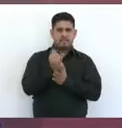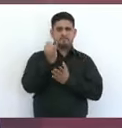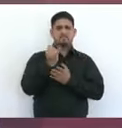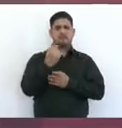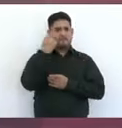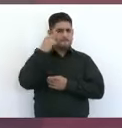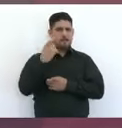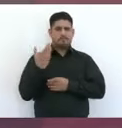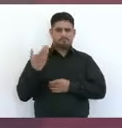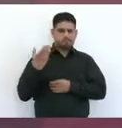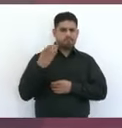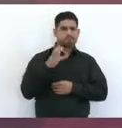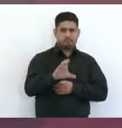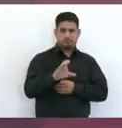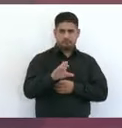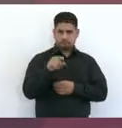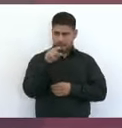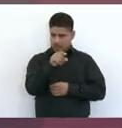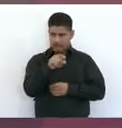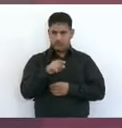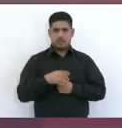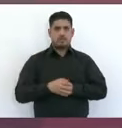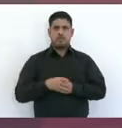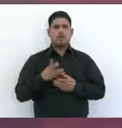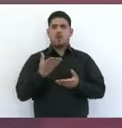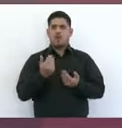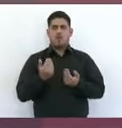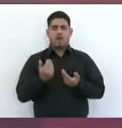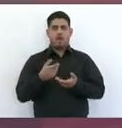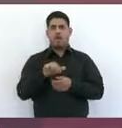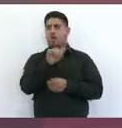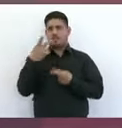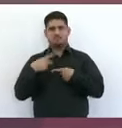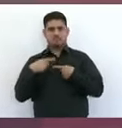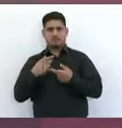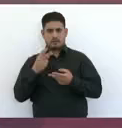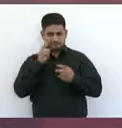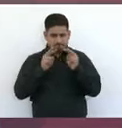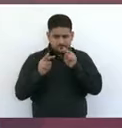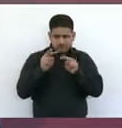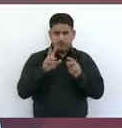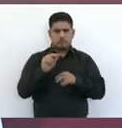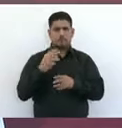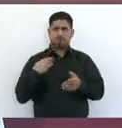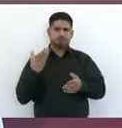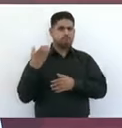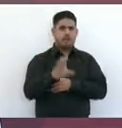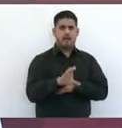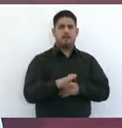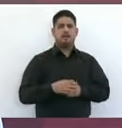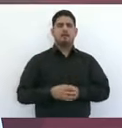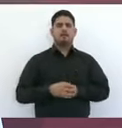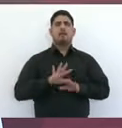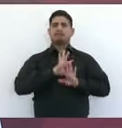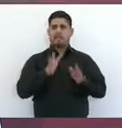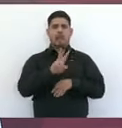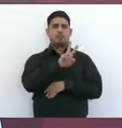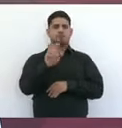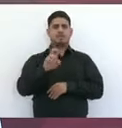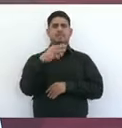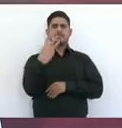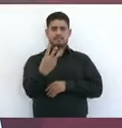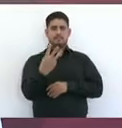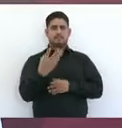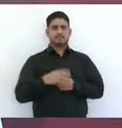recursos que se les da de manera directa y sin intermediarios, permítame informarle que ya se instalaron 203